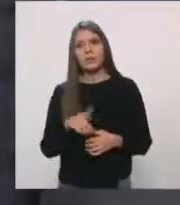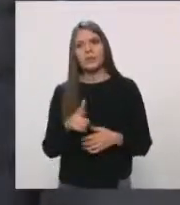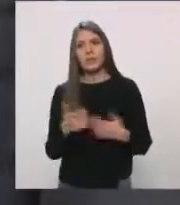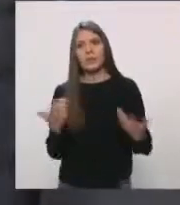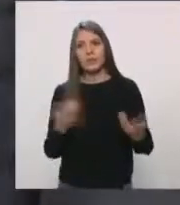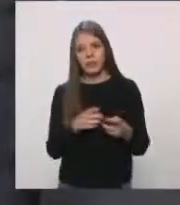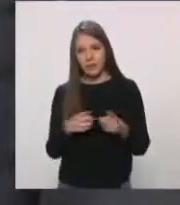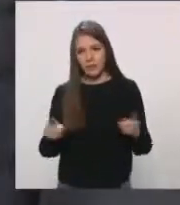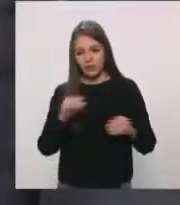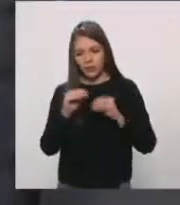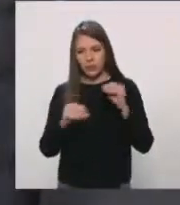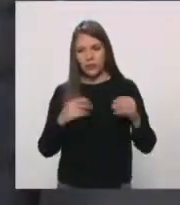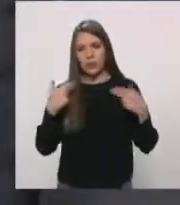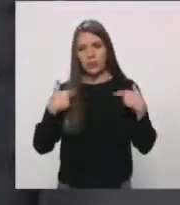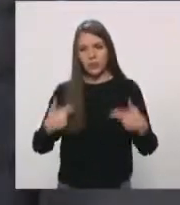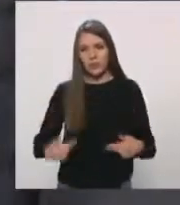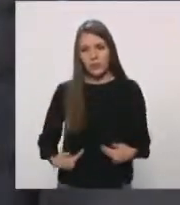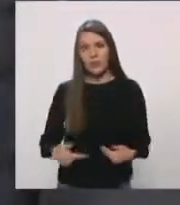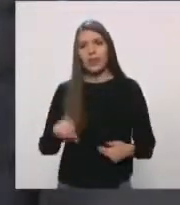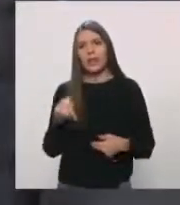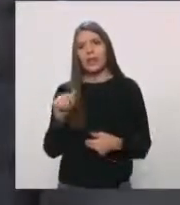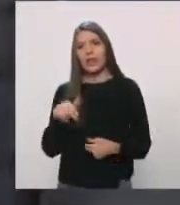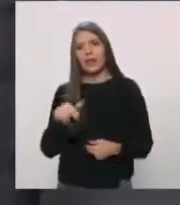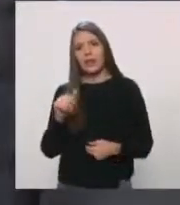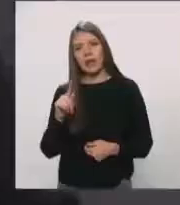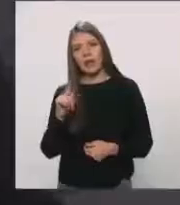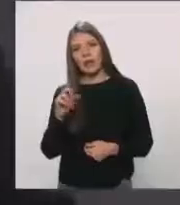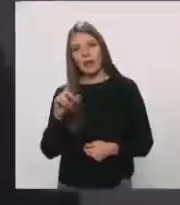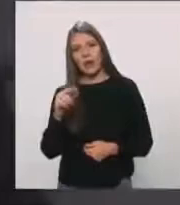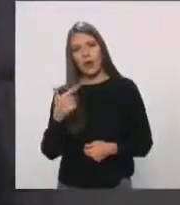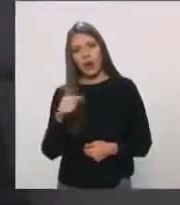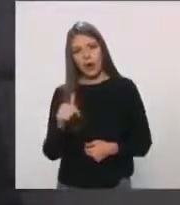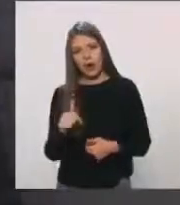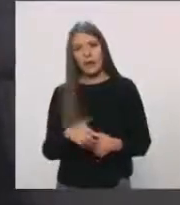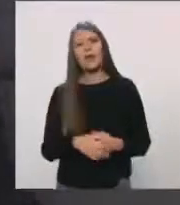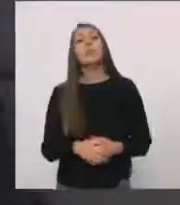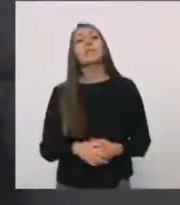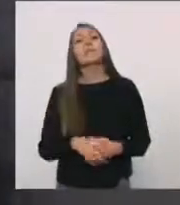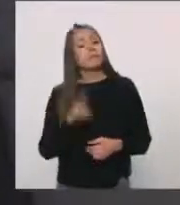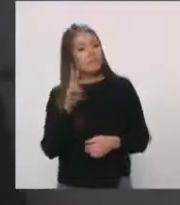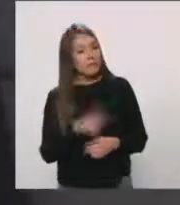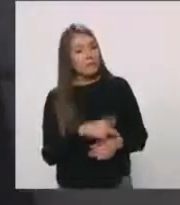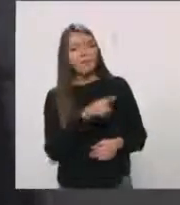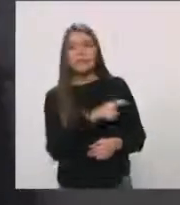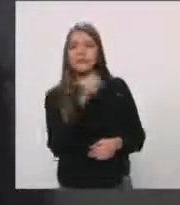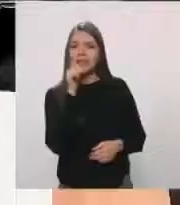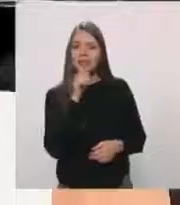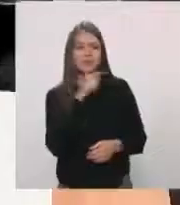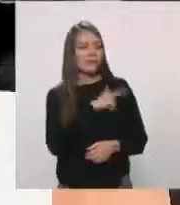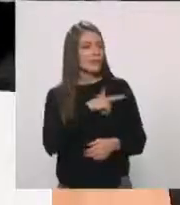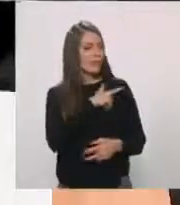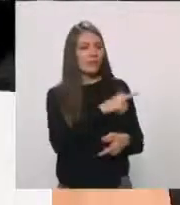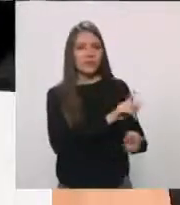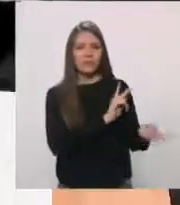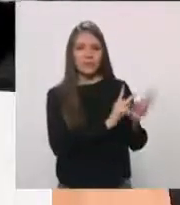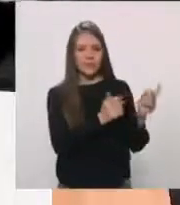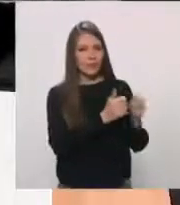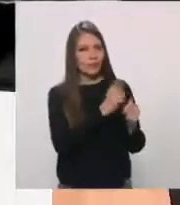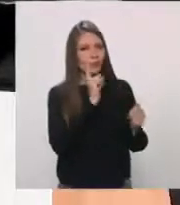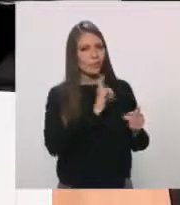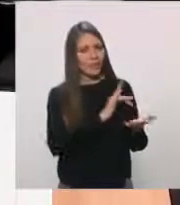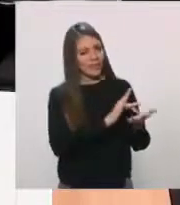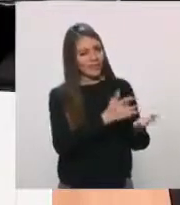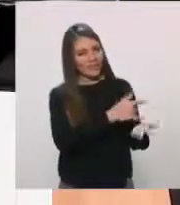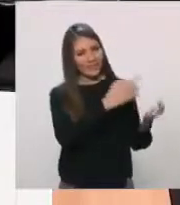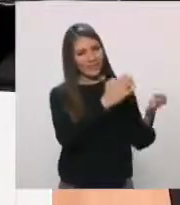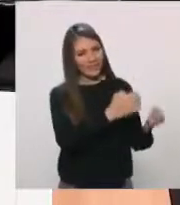desarrollista humana y tanatóloga, y siempre, créanme, siempre es un placer charlar con ella. Muchas gracias, Gina, por estar aquí.